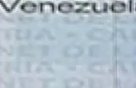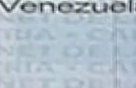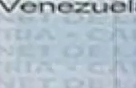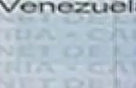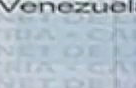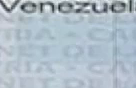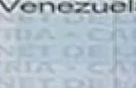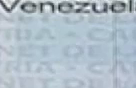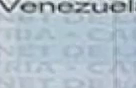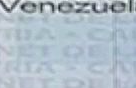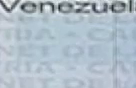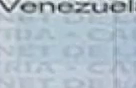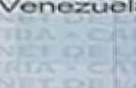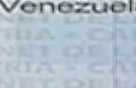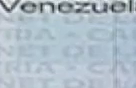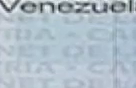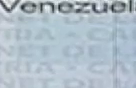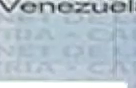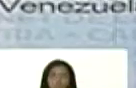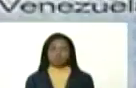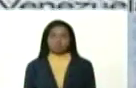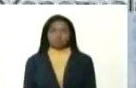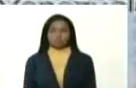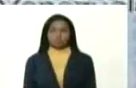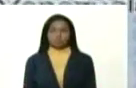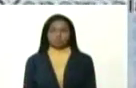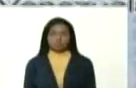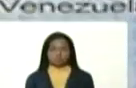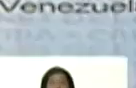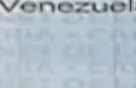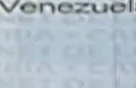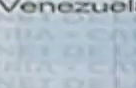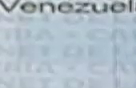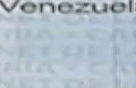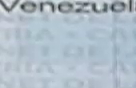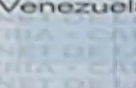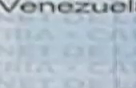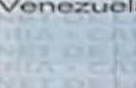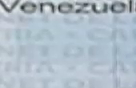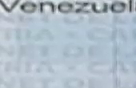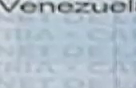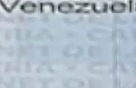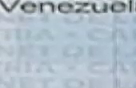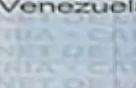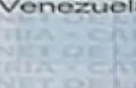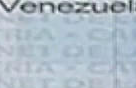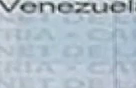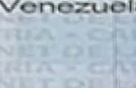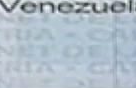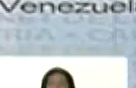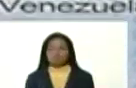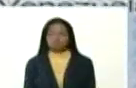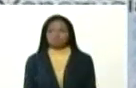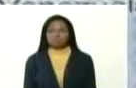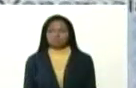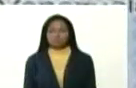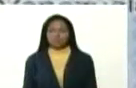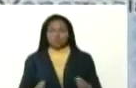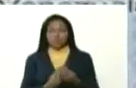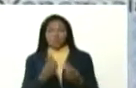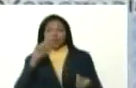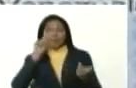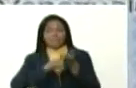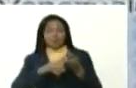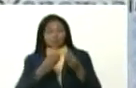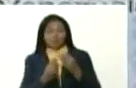Luis? El Luisito, miren, con su esposa, dos jóvenes, él haciendo su curso, dando el